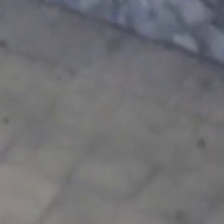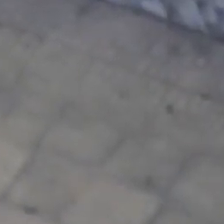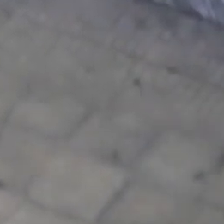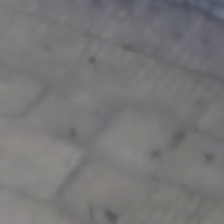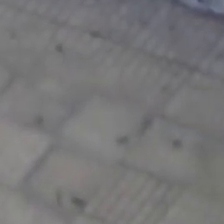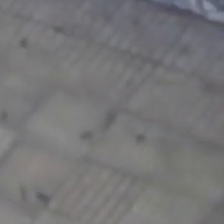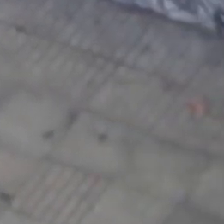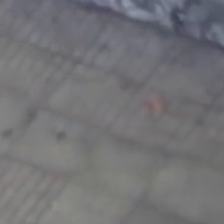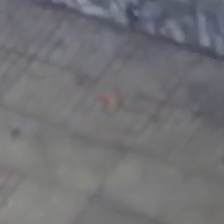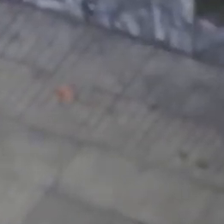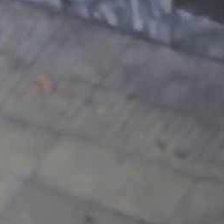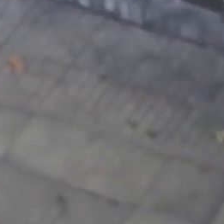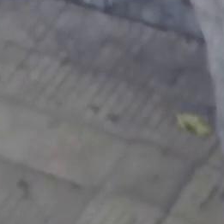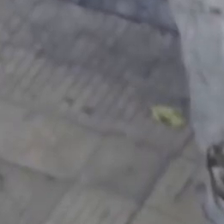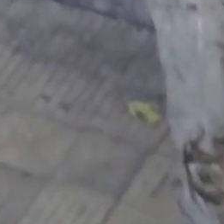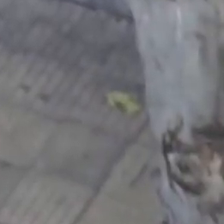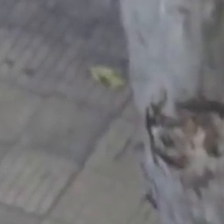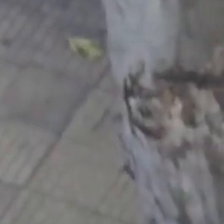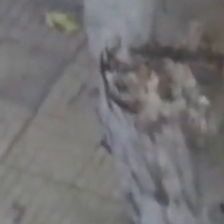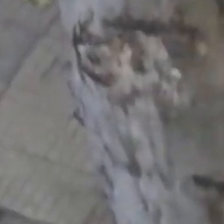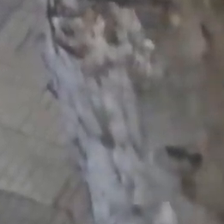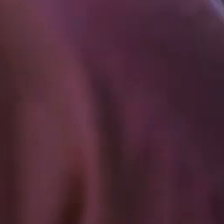Lo que estabas diciendo